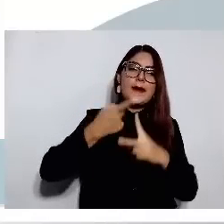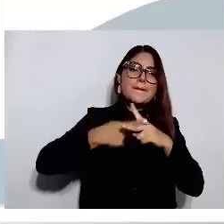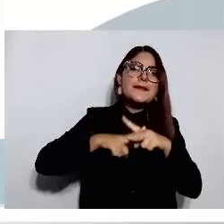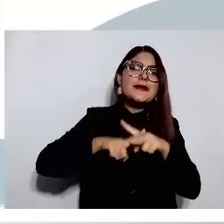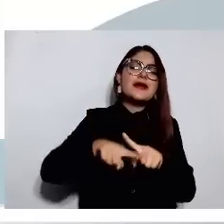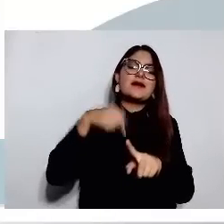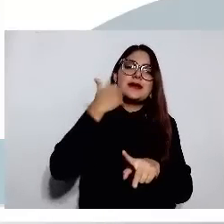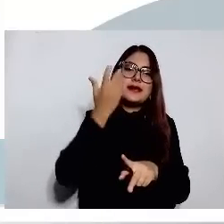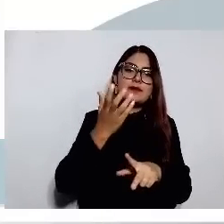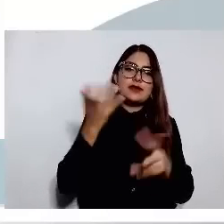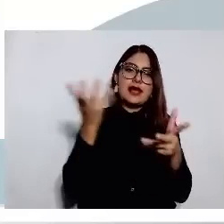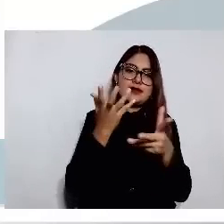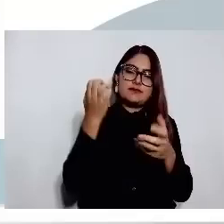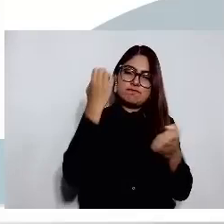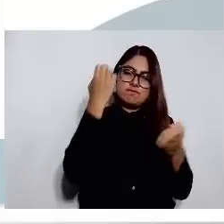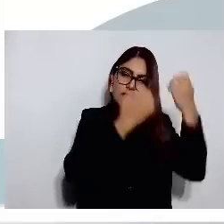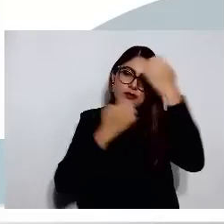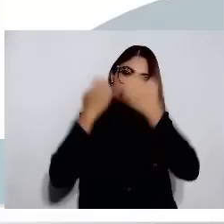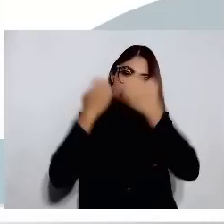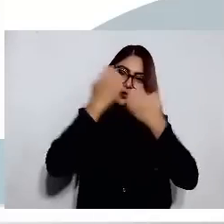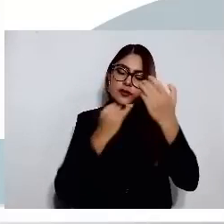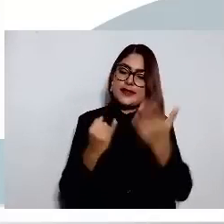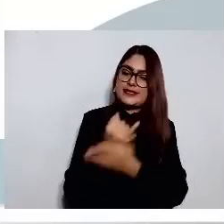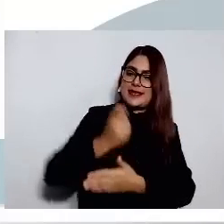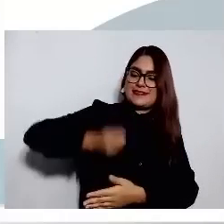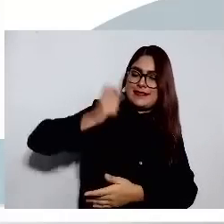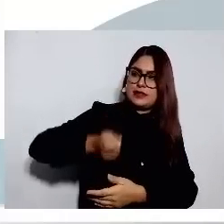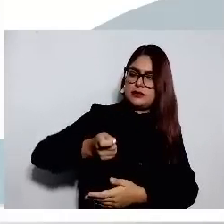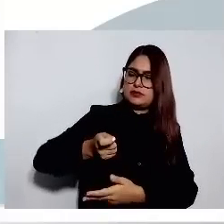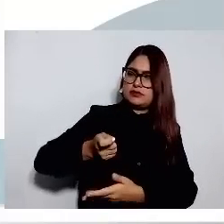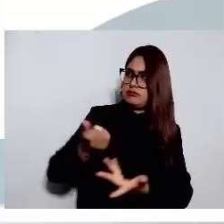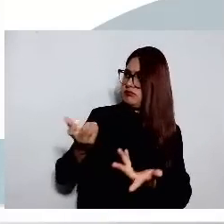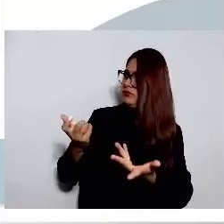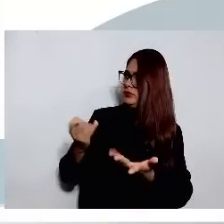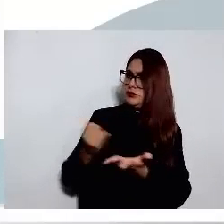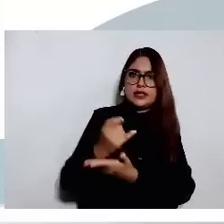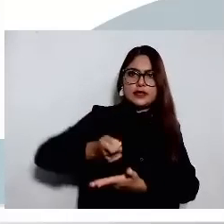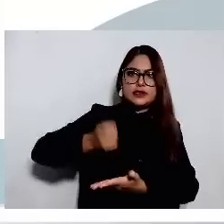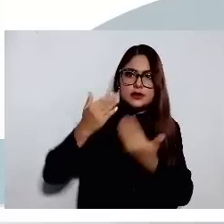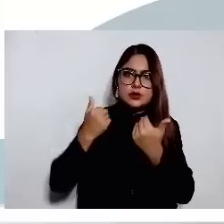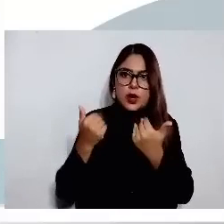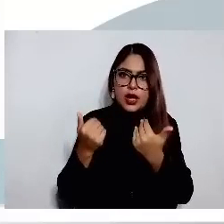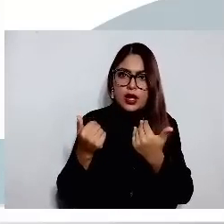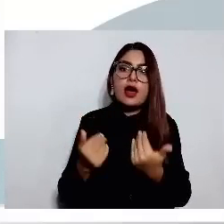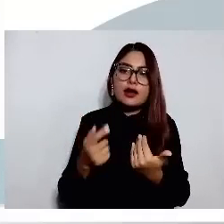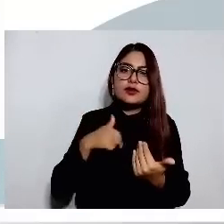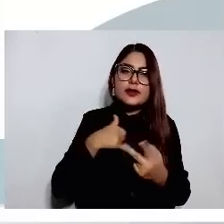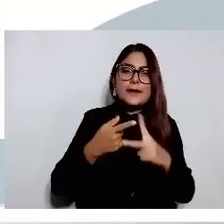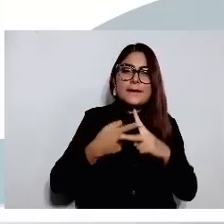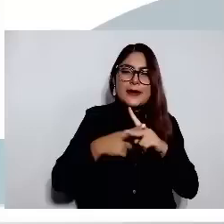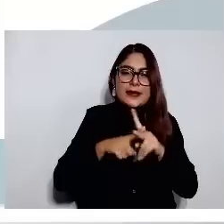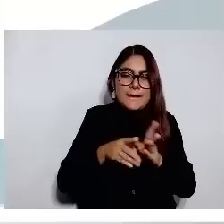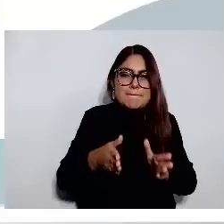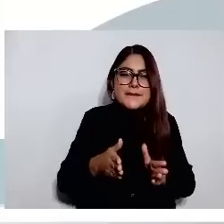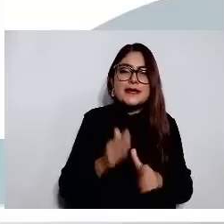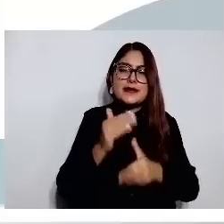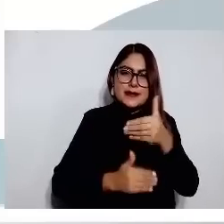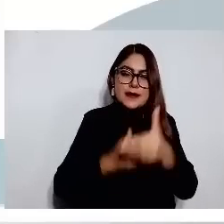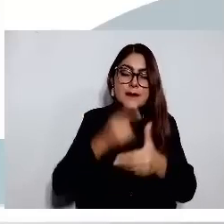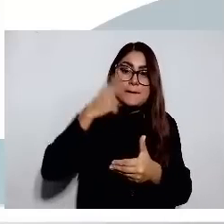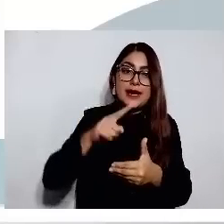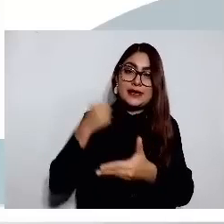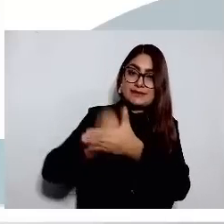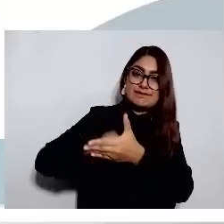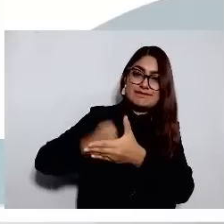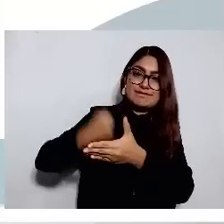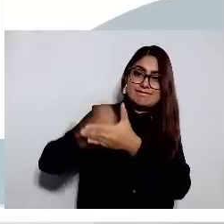que no había sentencias, iniciamos nuestro caminito para que las sentencias sean públicas. Lo logramos en